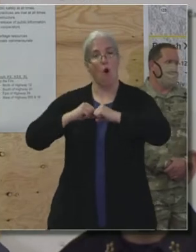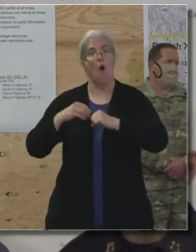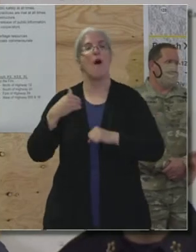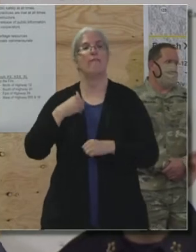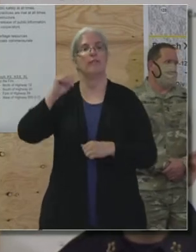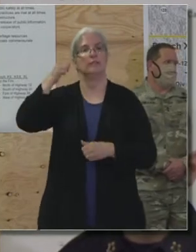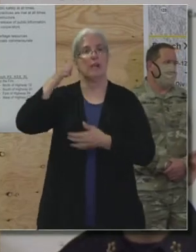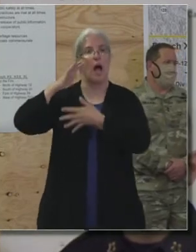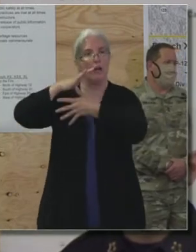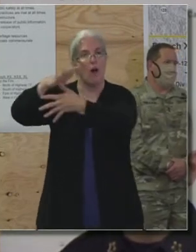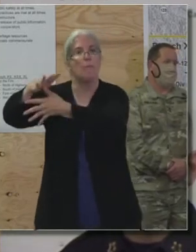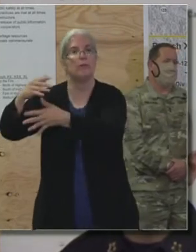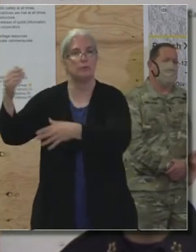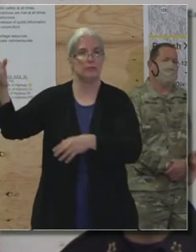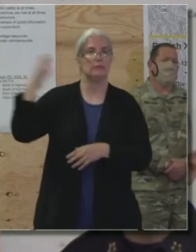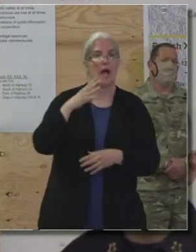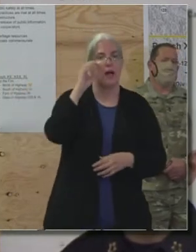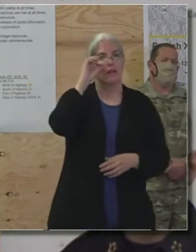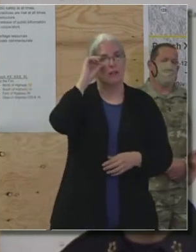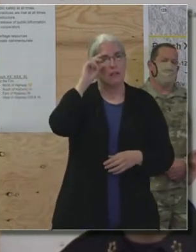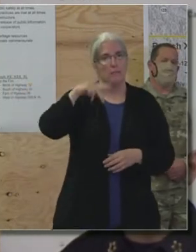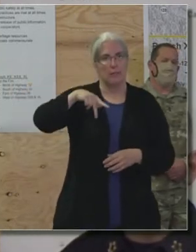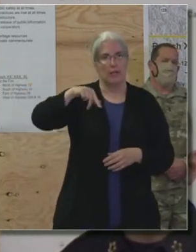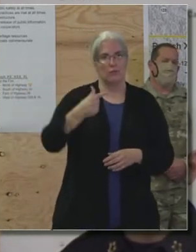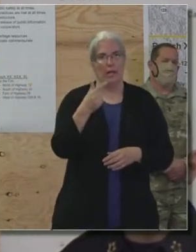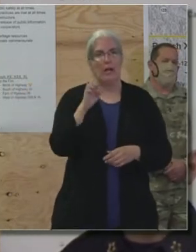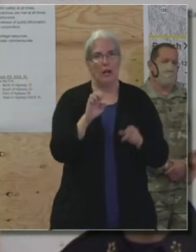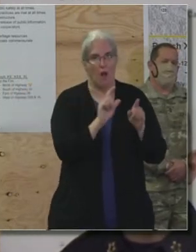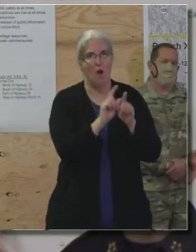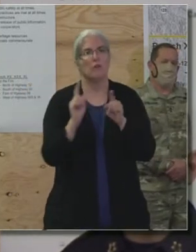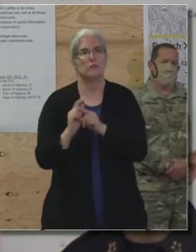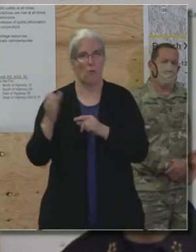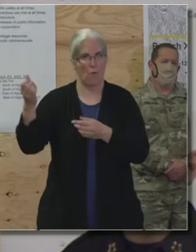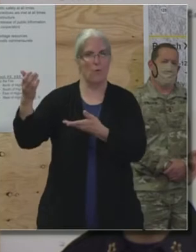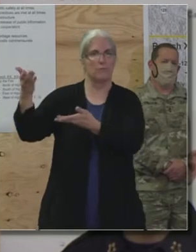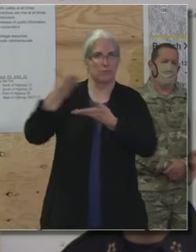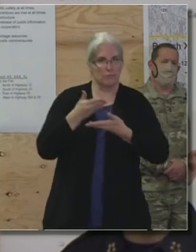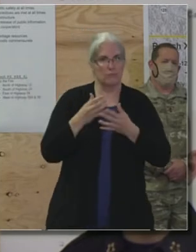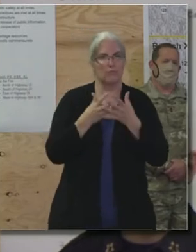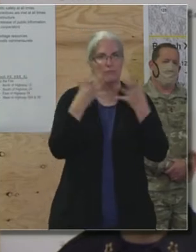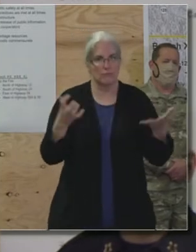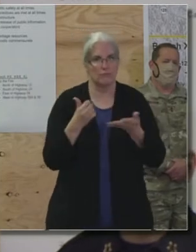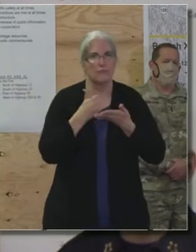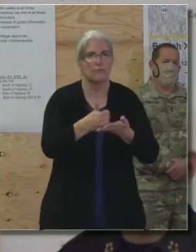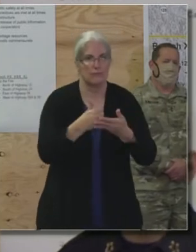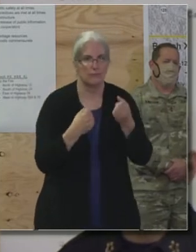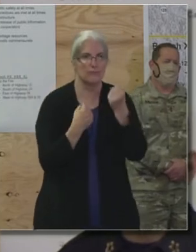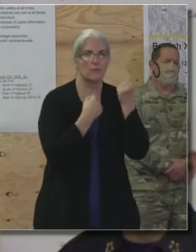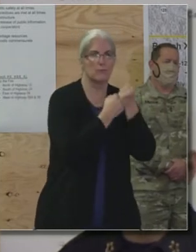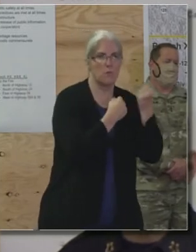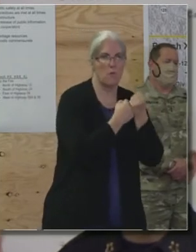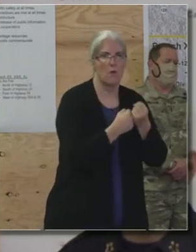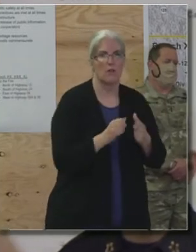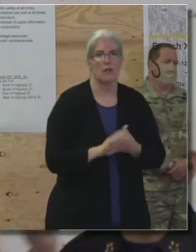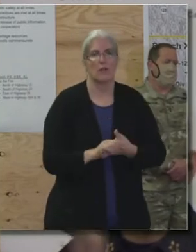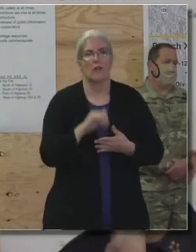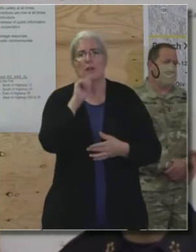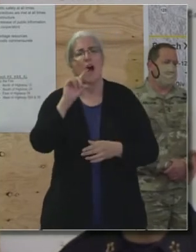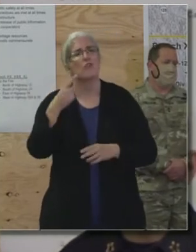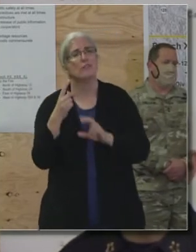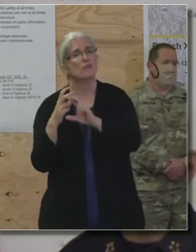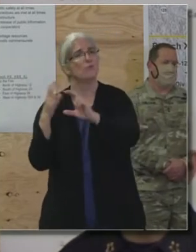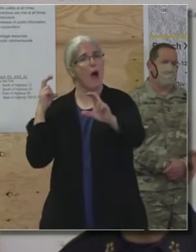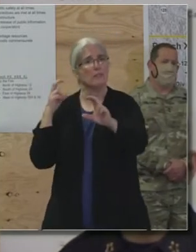también nos ha dado mucho apoyo de helicópteros y aeronaves así que la ayuda logística es más amplia